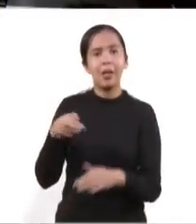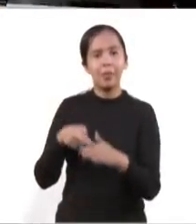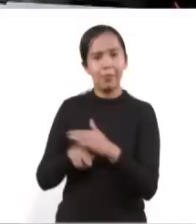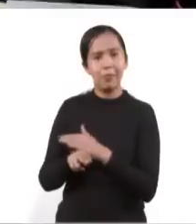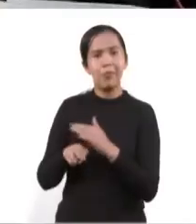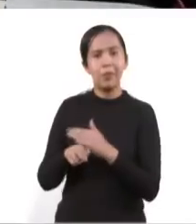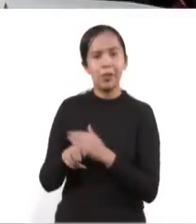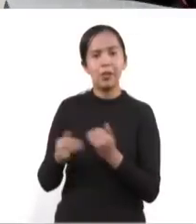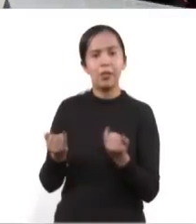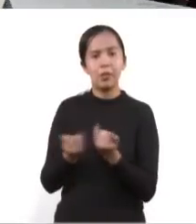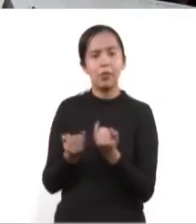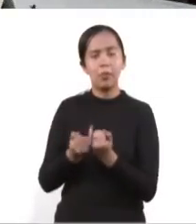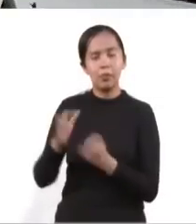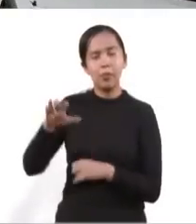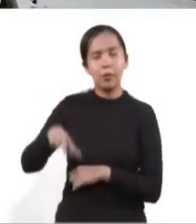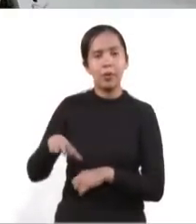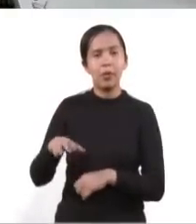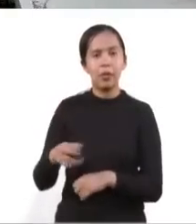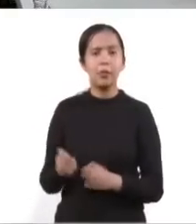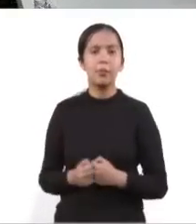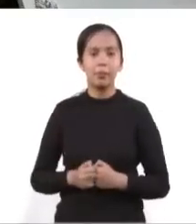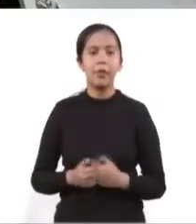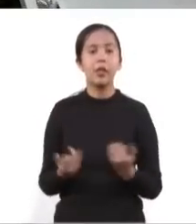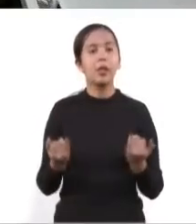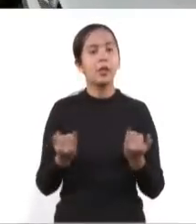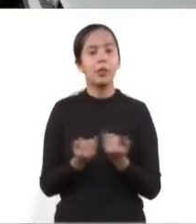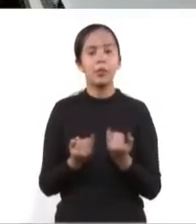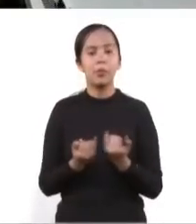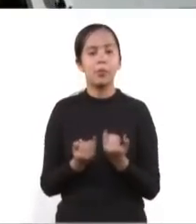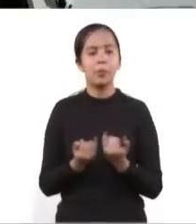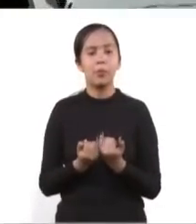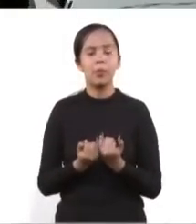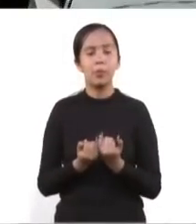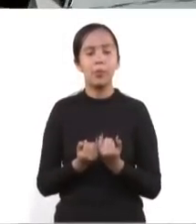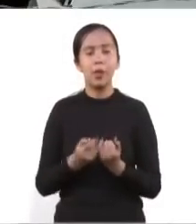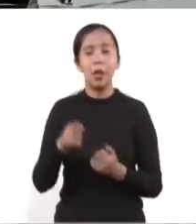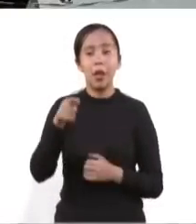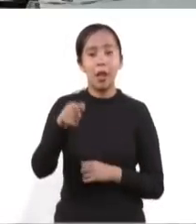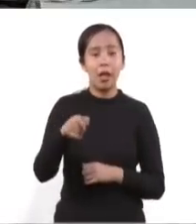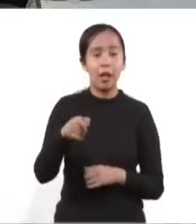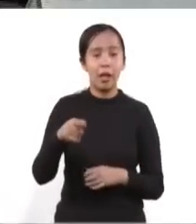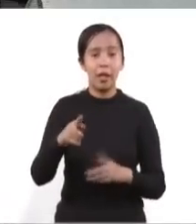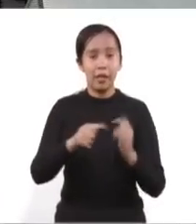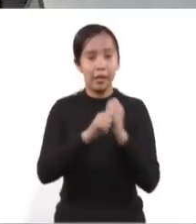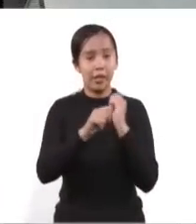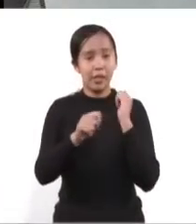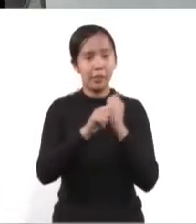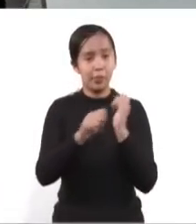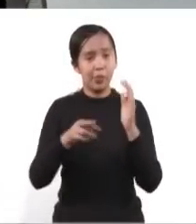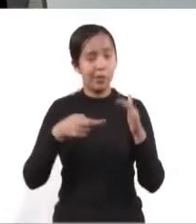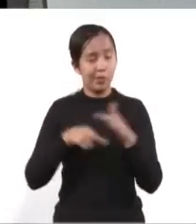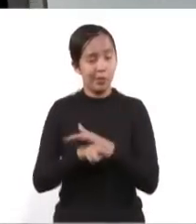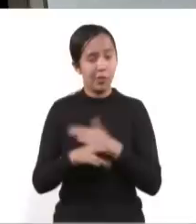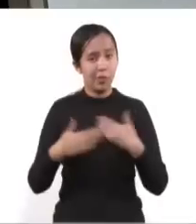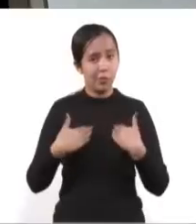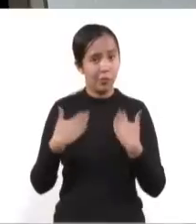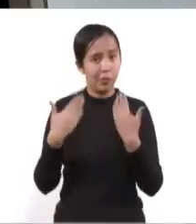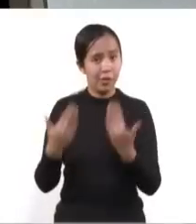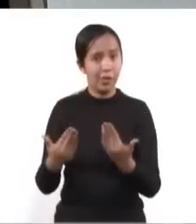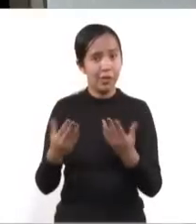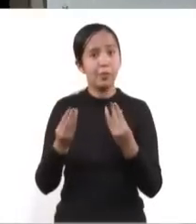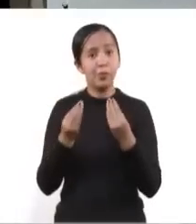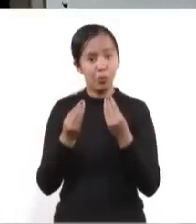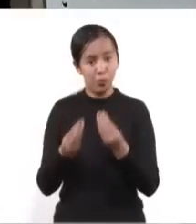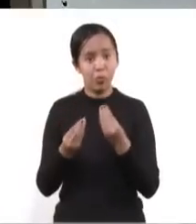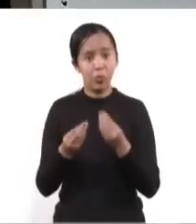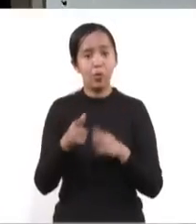las que estamos, pero sobre todo al servicio que proporciona el sistema de transporte colectivo metro a más de 5